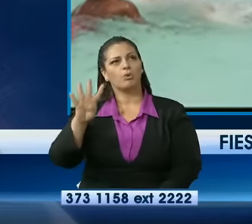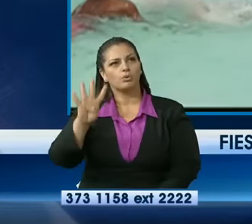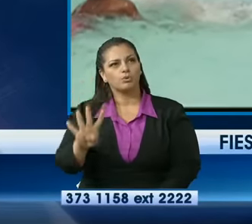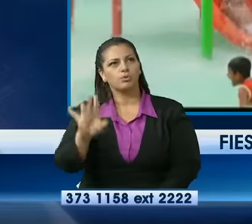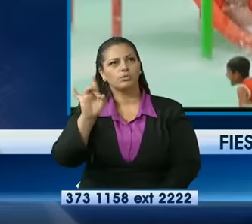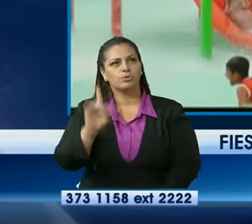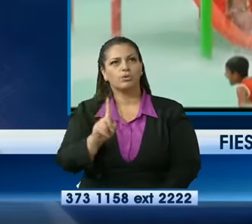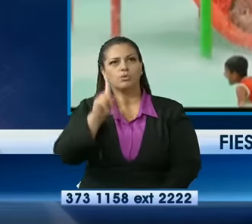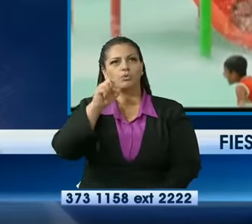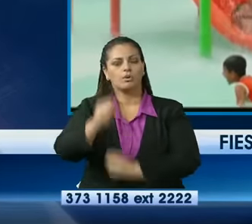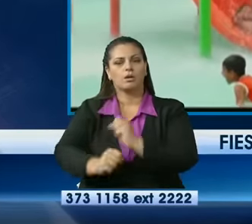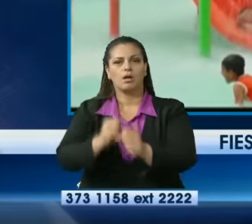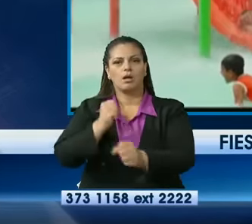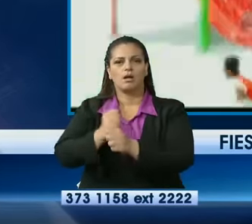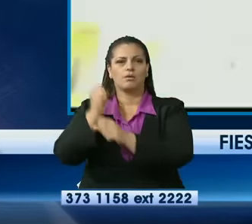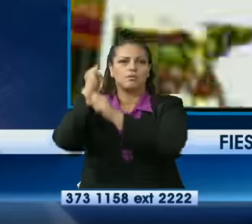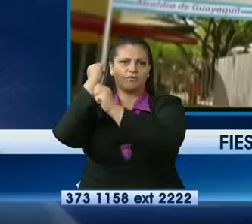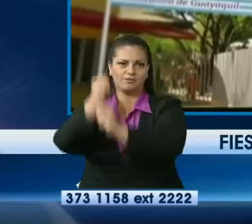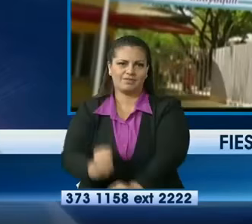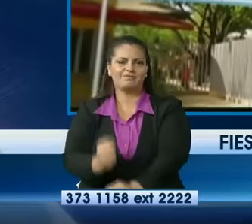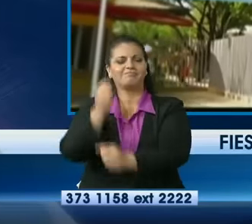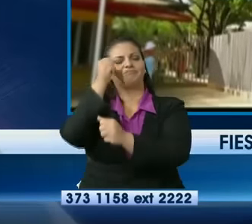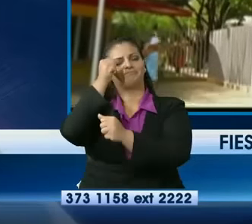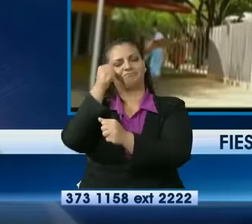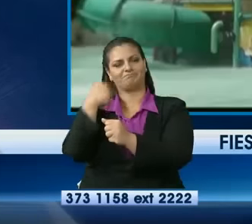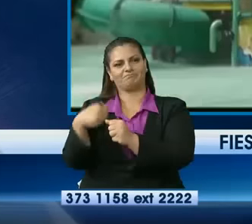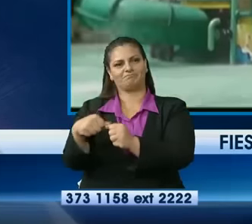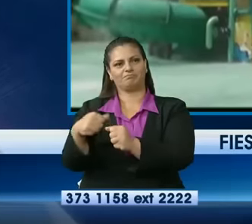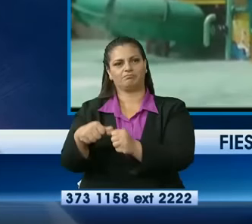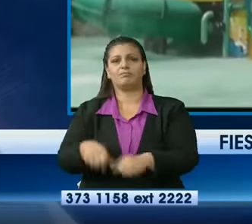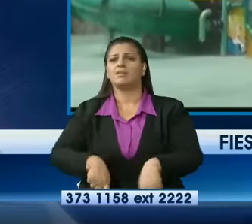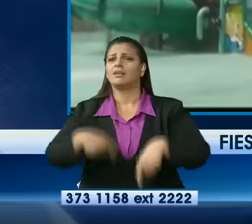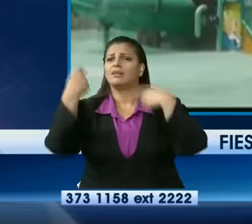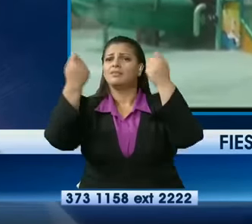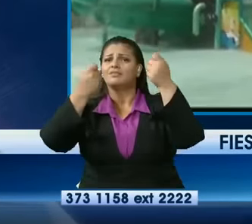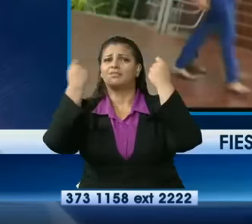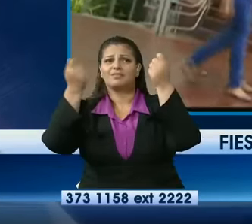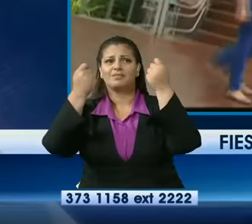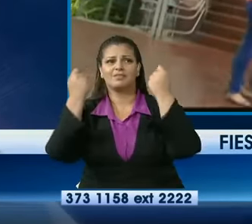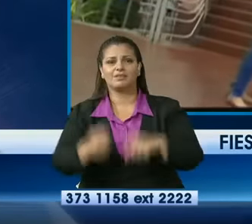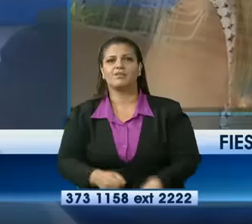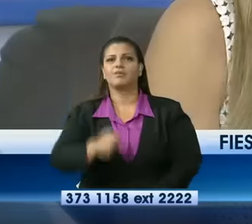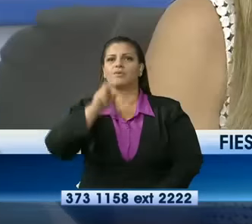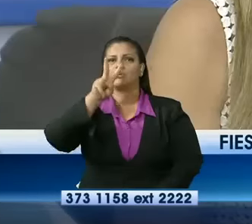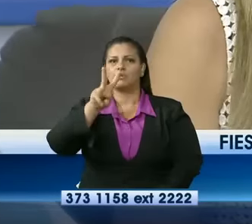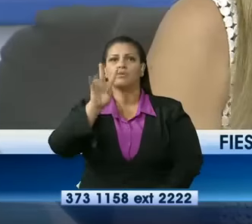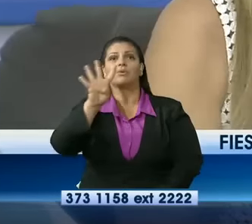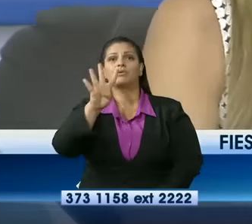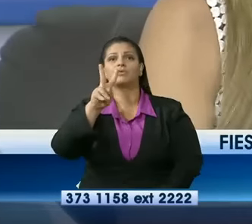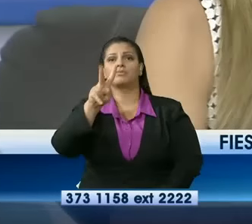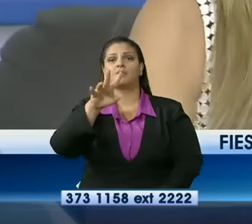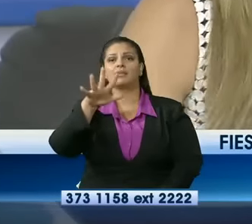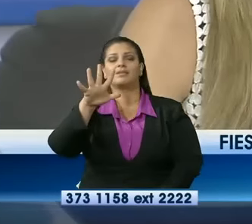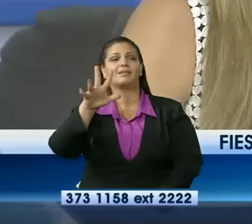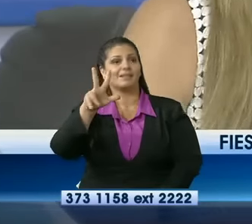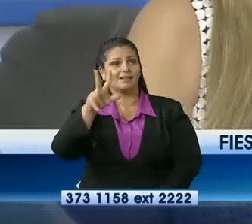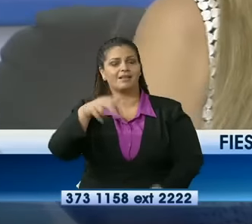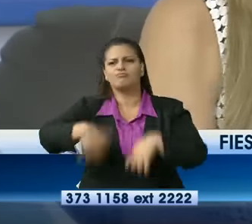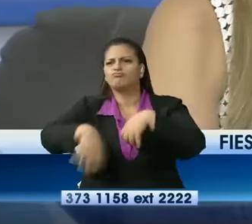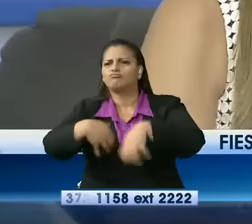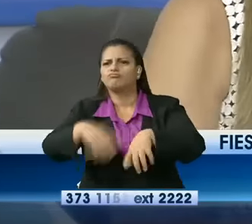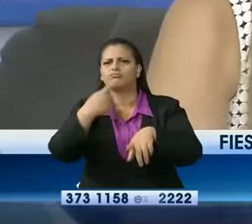481 años del proceso fundacional que lo festejamos con 423 obras que únicamente en este mes